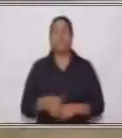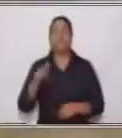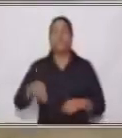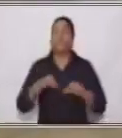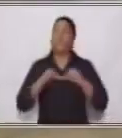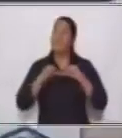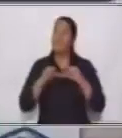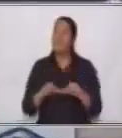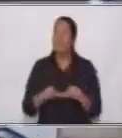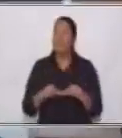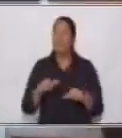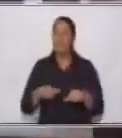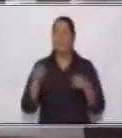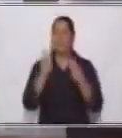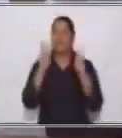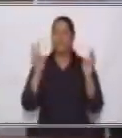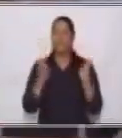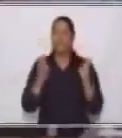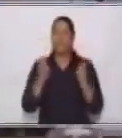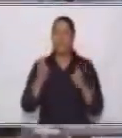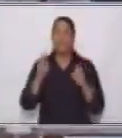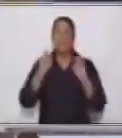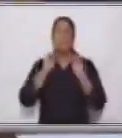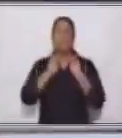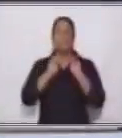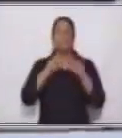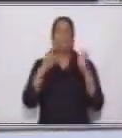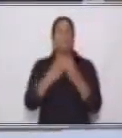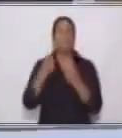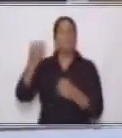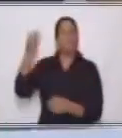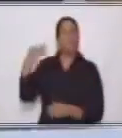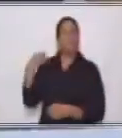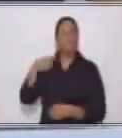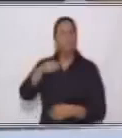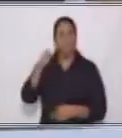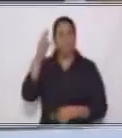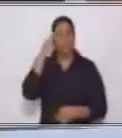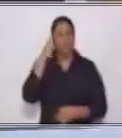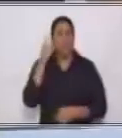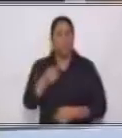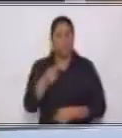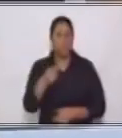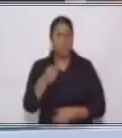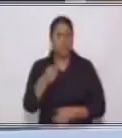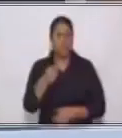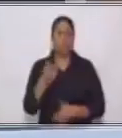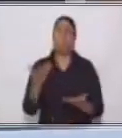Continuando con el tema de la sesión anterior, ¿te recuerdas qué es un resumen?